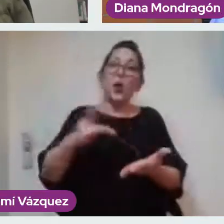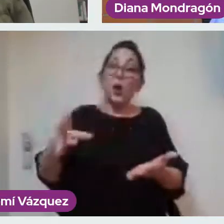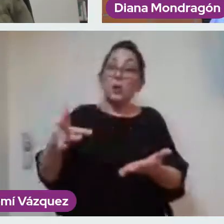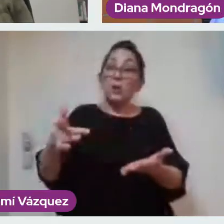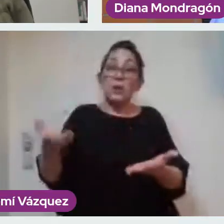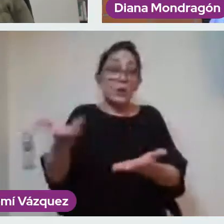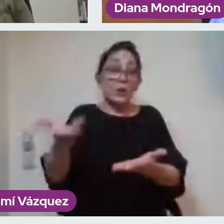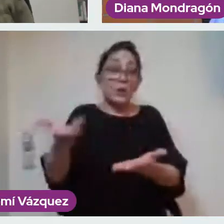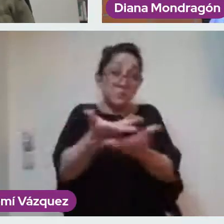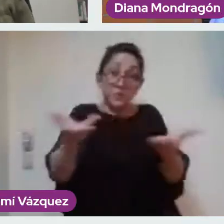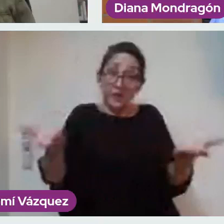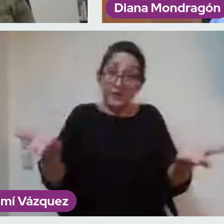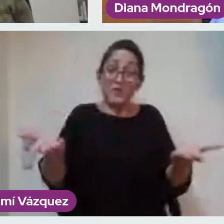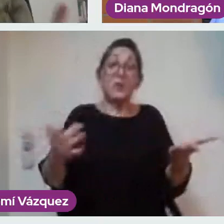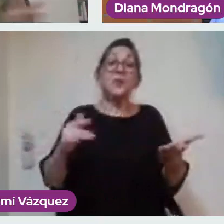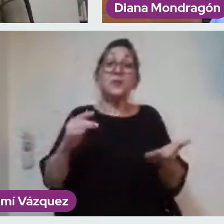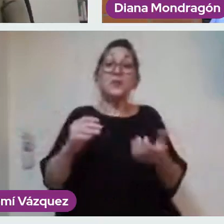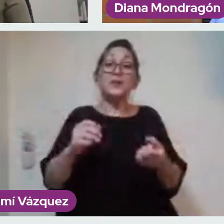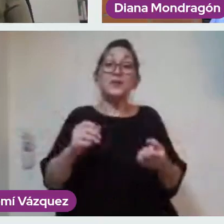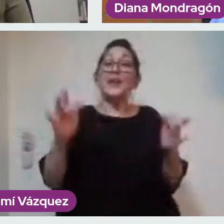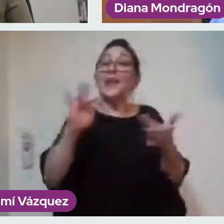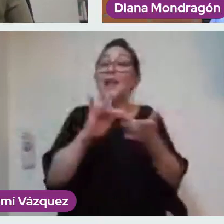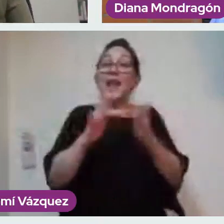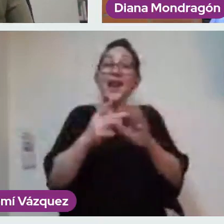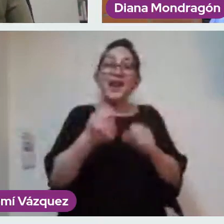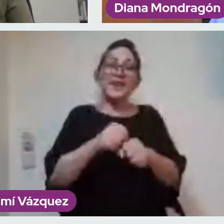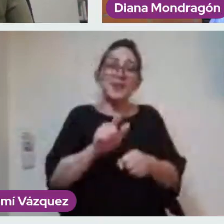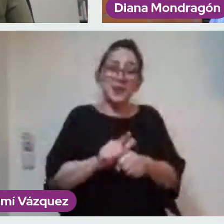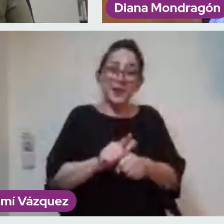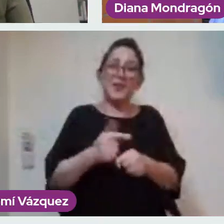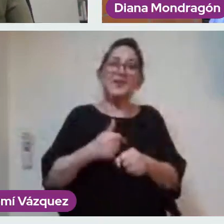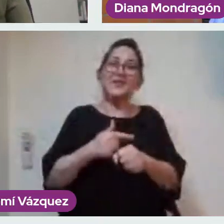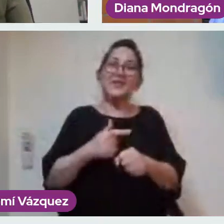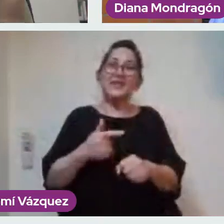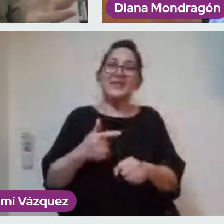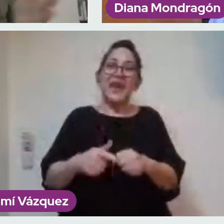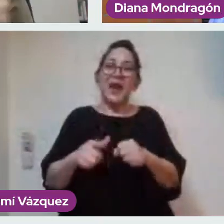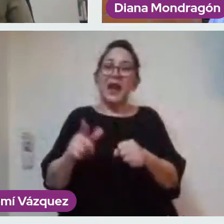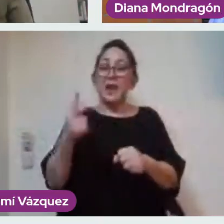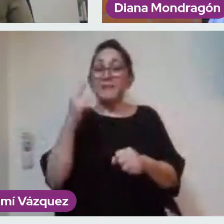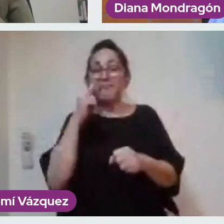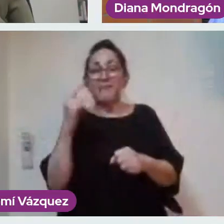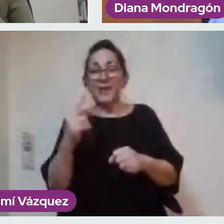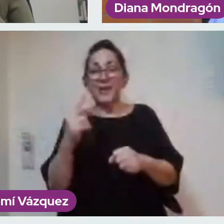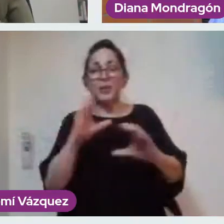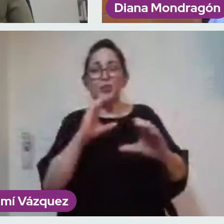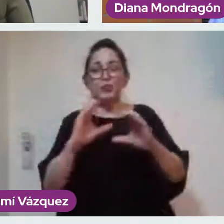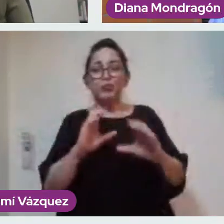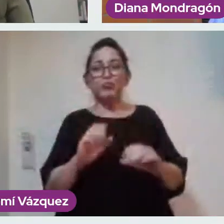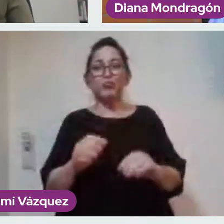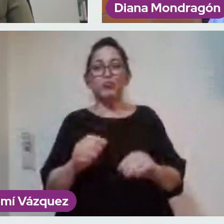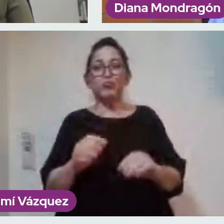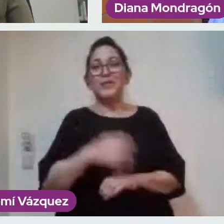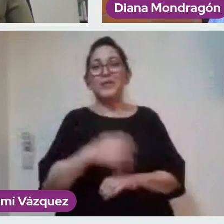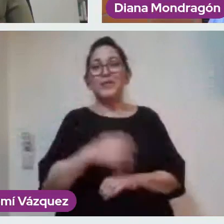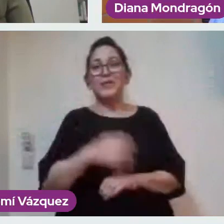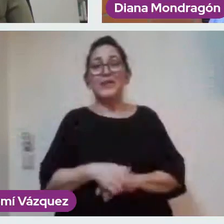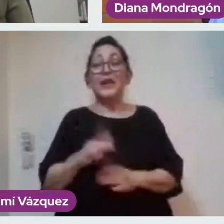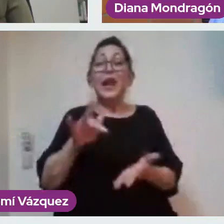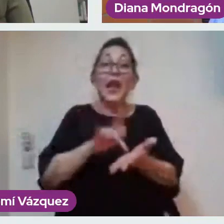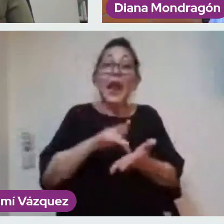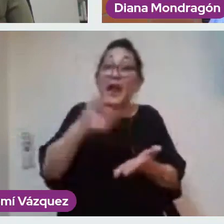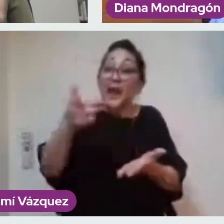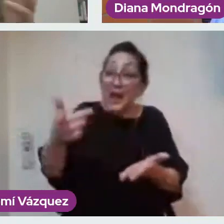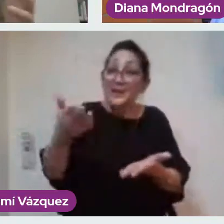redes sociales. Y sobre todo, a ti, mi querida maestra. Espero que sea la primera de muchas.